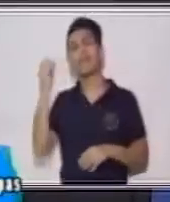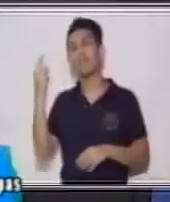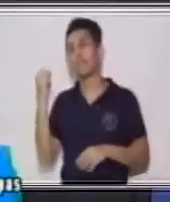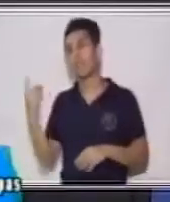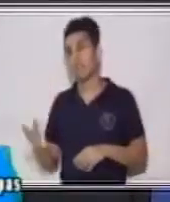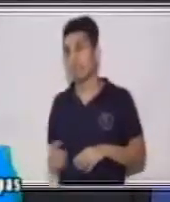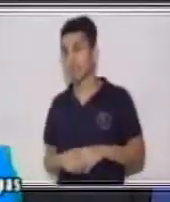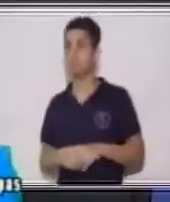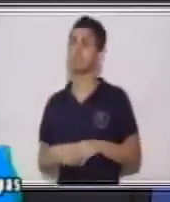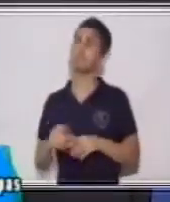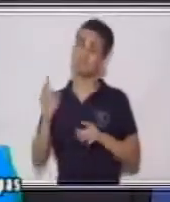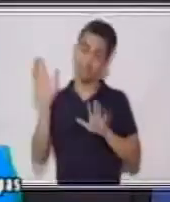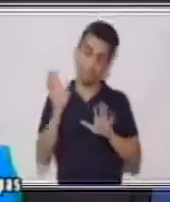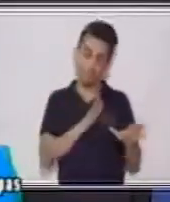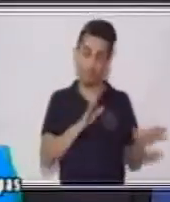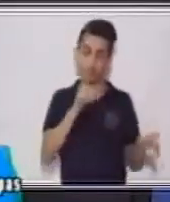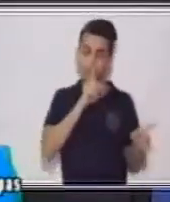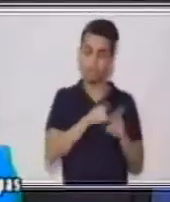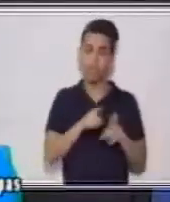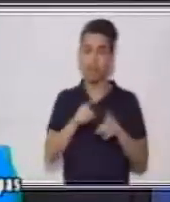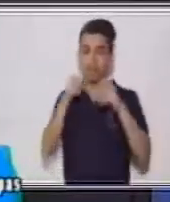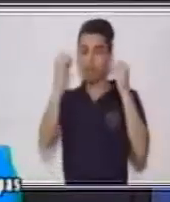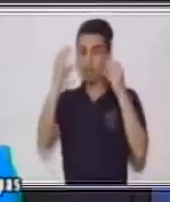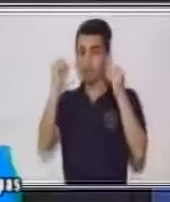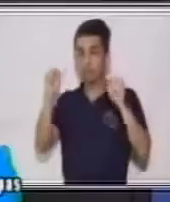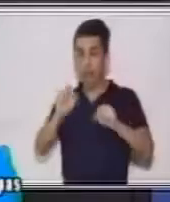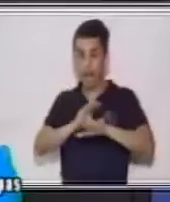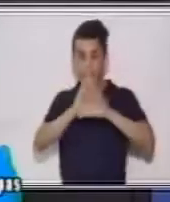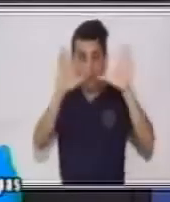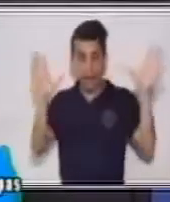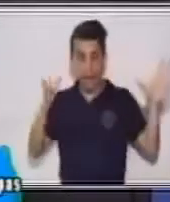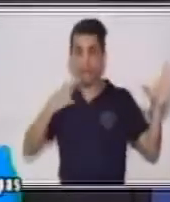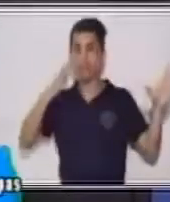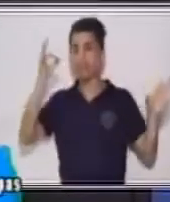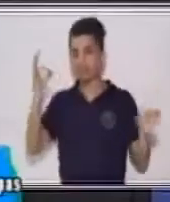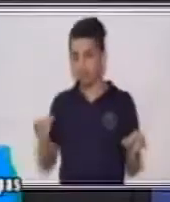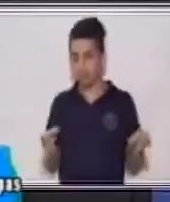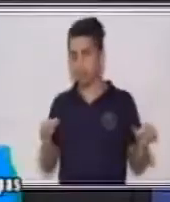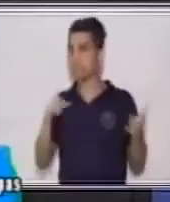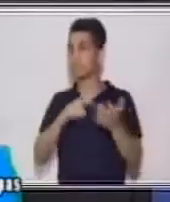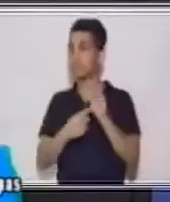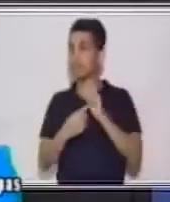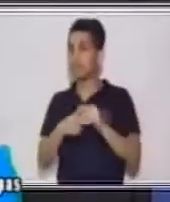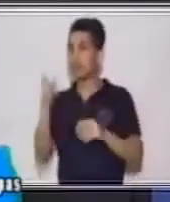esté en esas tablas, en esas gráficas, han estudiado y han